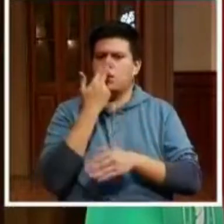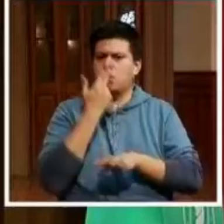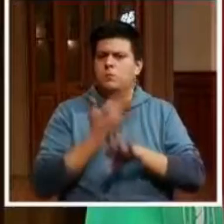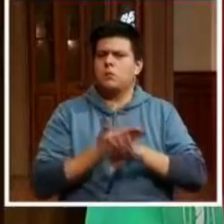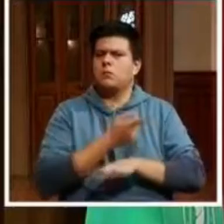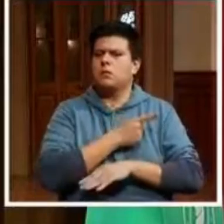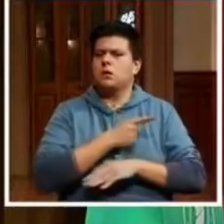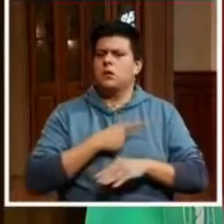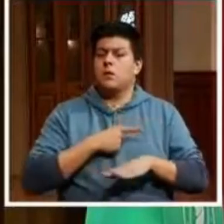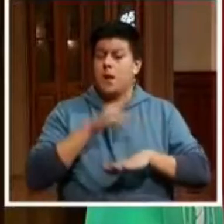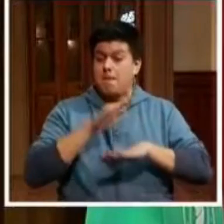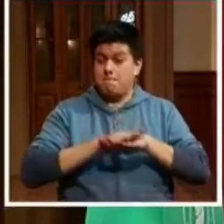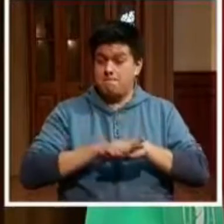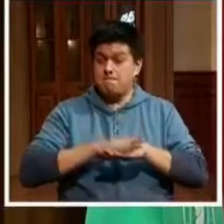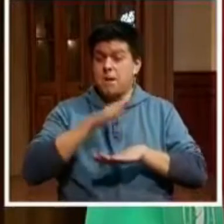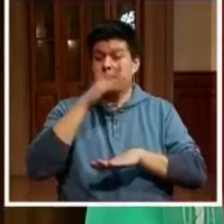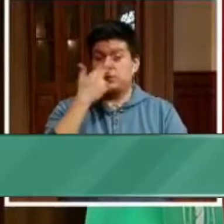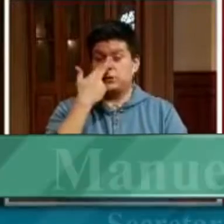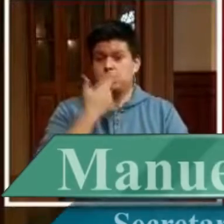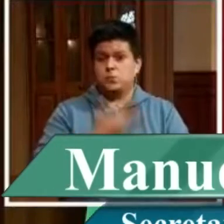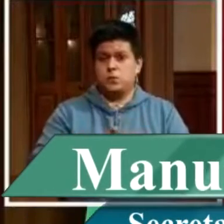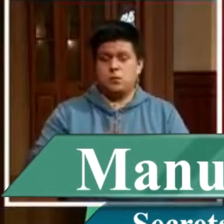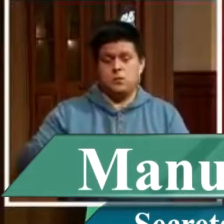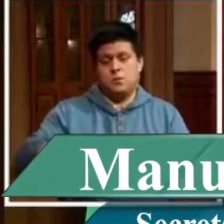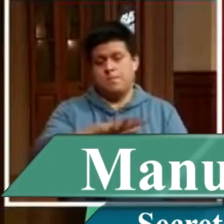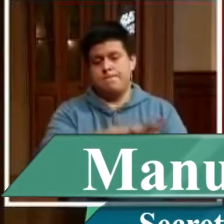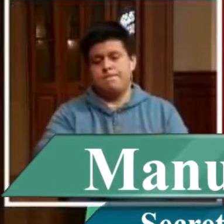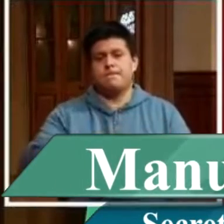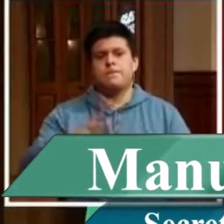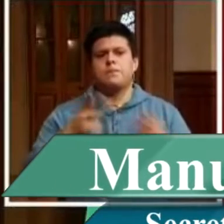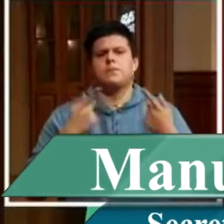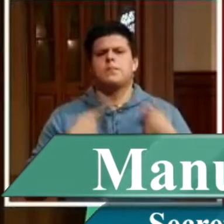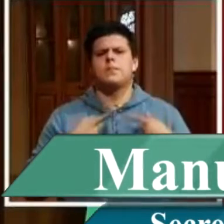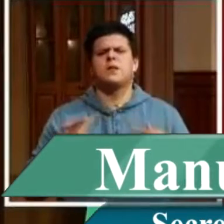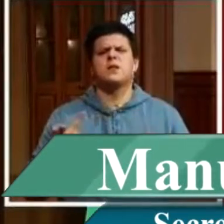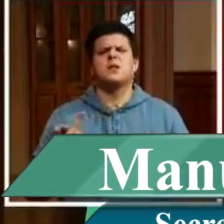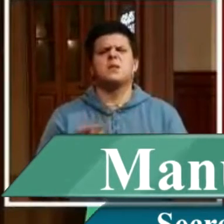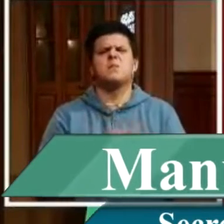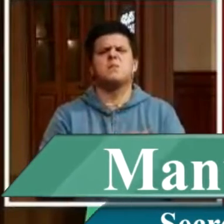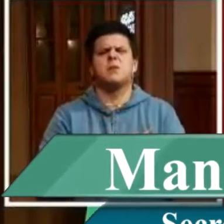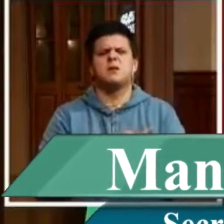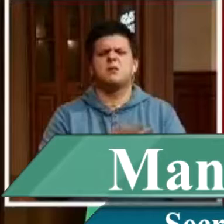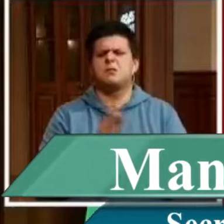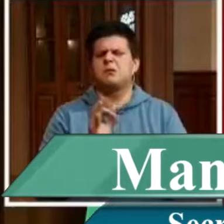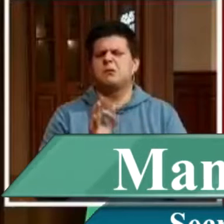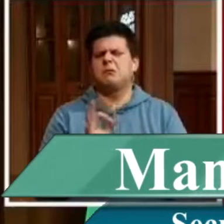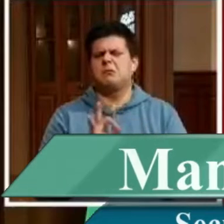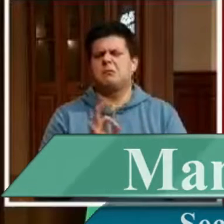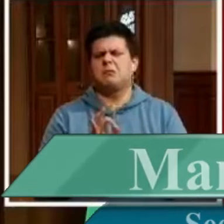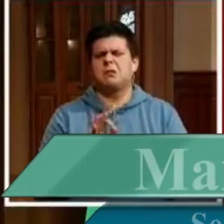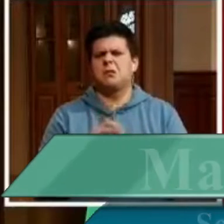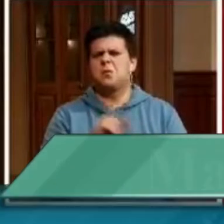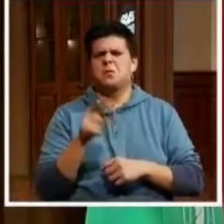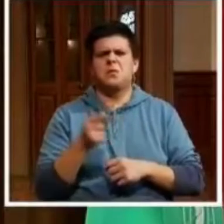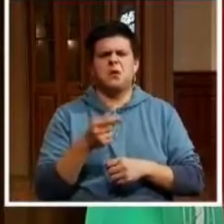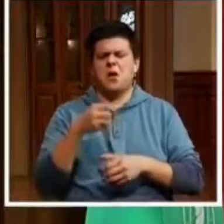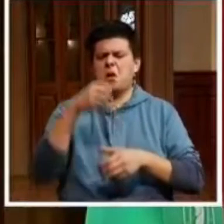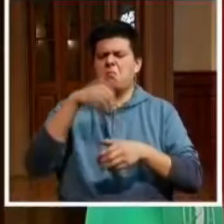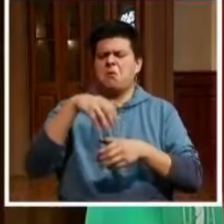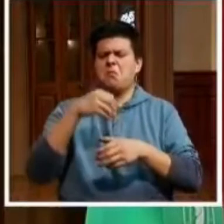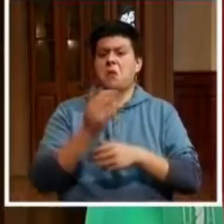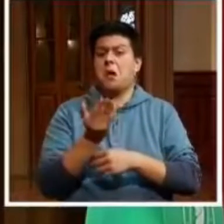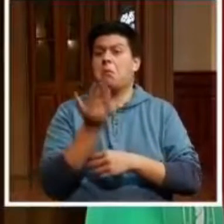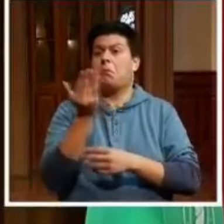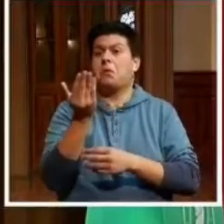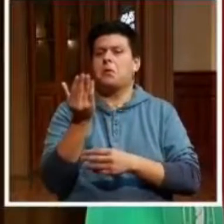responsables, más responsables todos. ¿Qué sucede si no van a pedir Halloween?